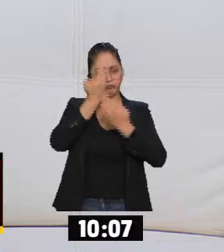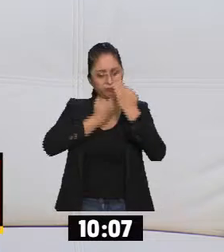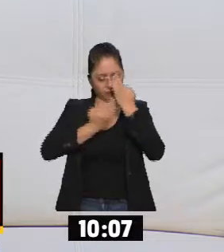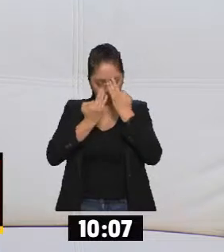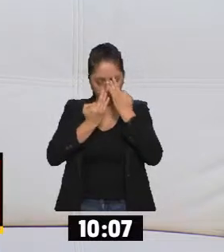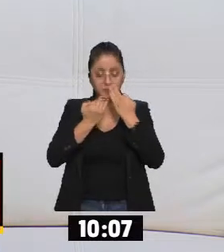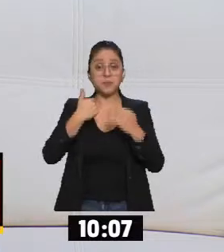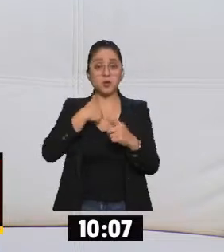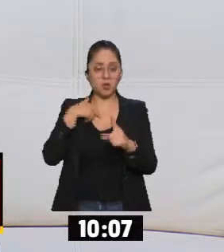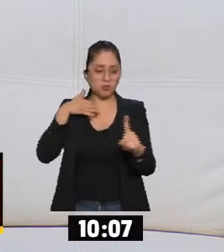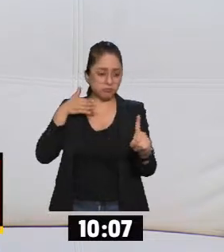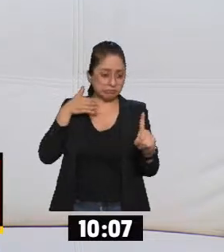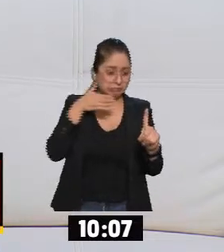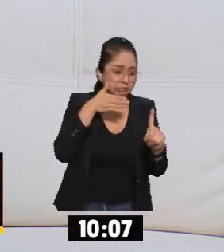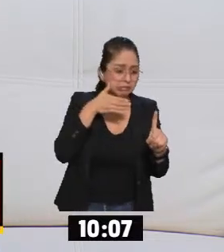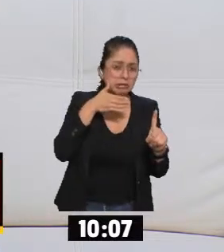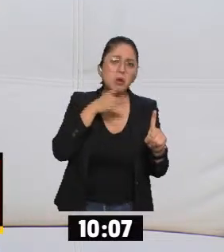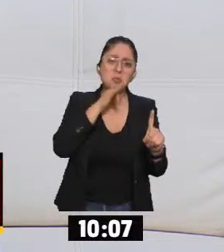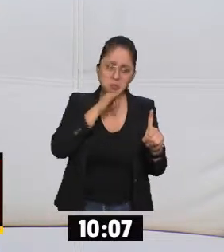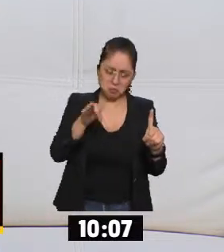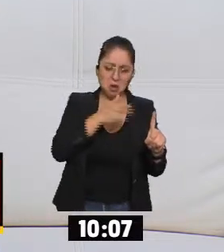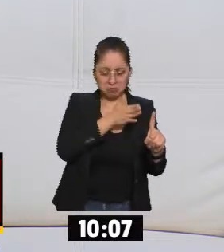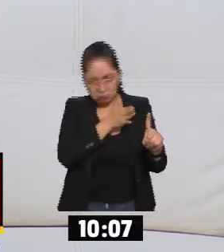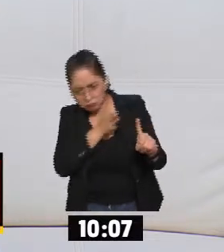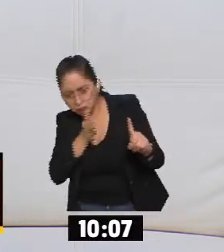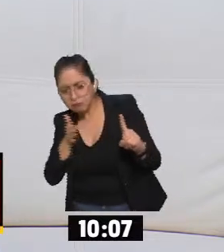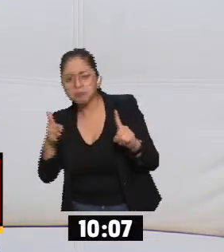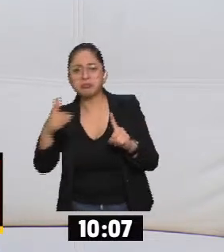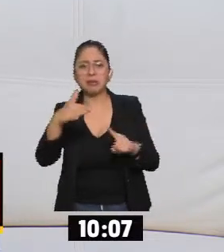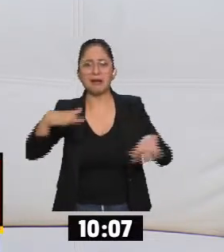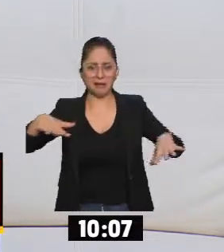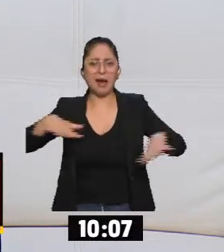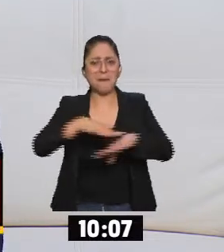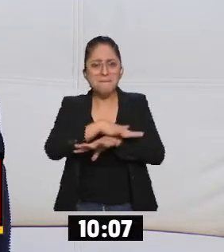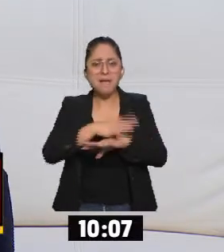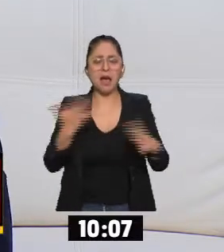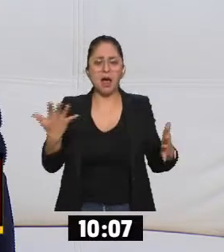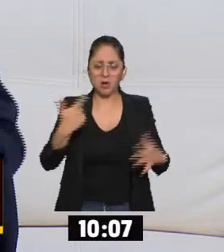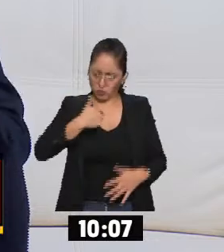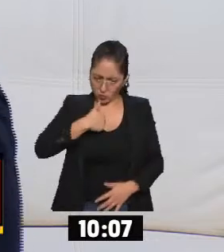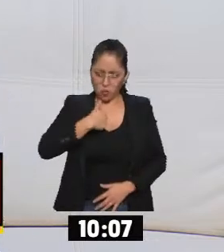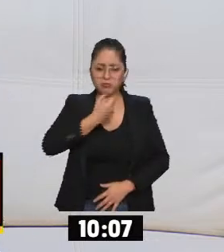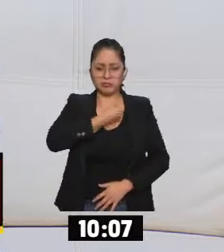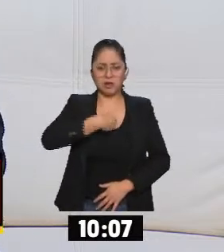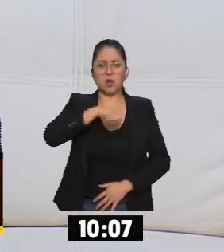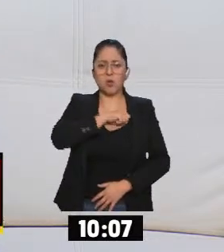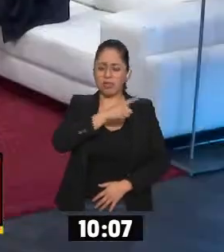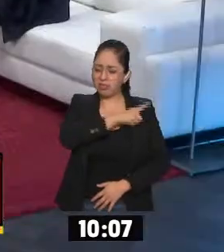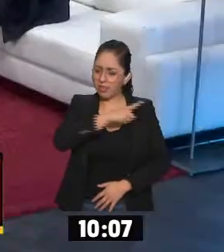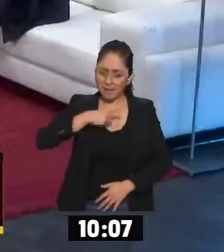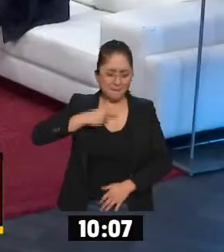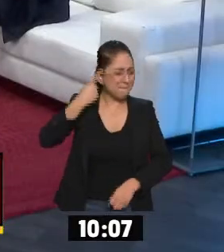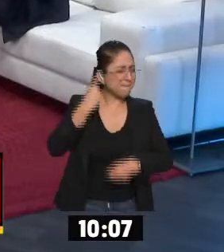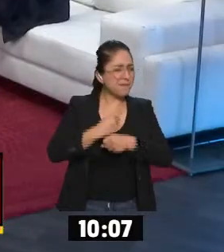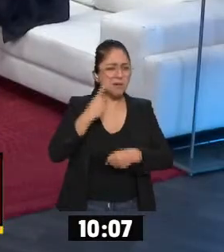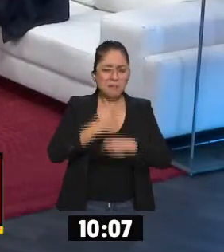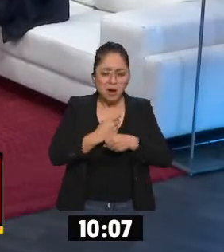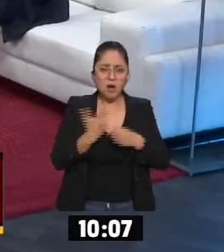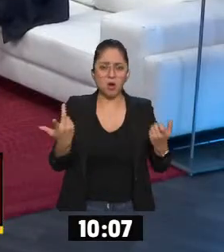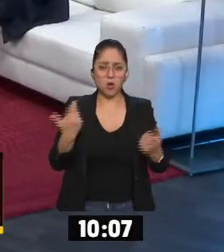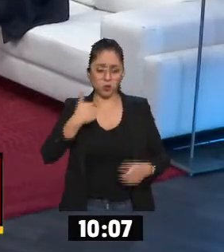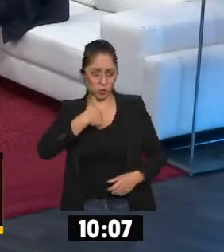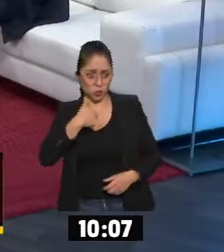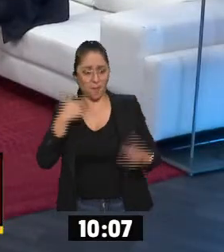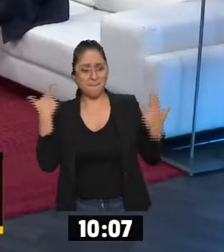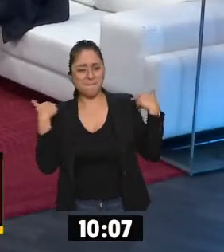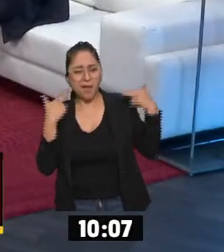de rumbo, me puedo equivocar, soy vulnerable, pero realmente los que educamos, ya seamos papás, educadores, ¿enseñamos eso